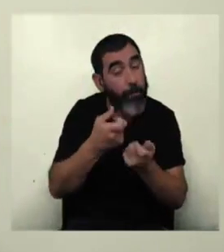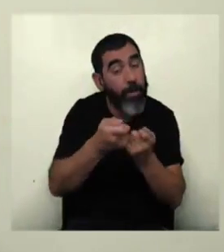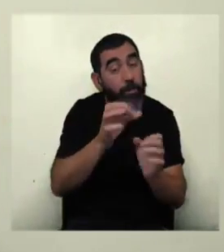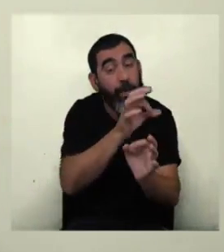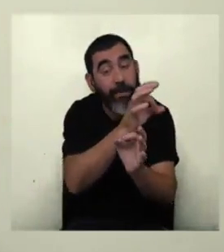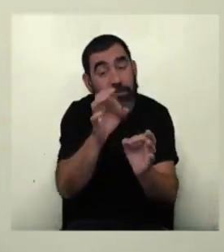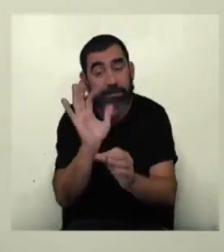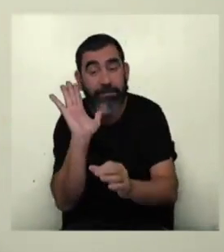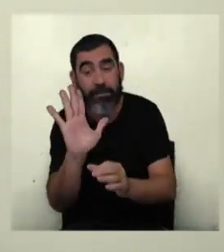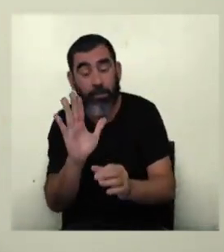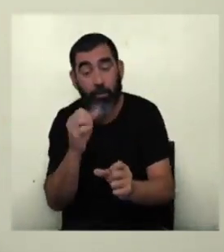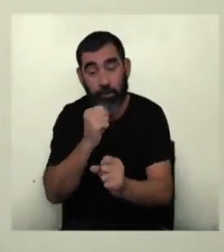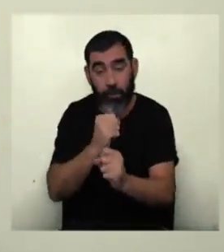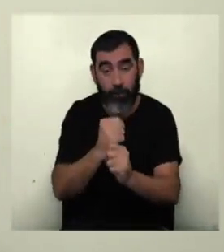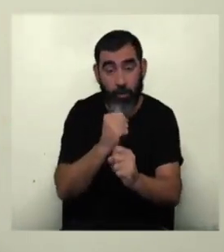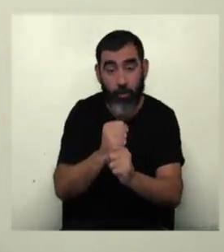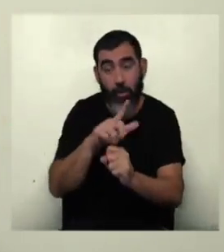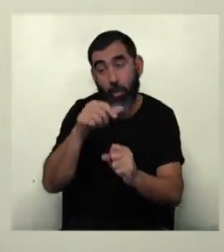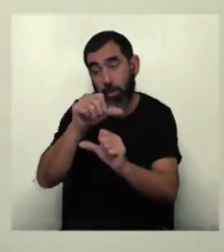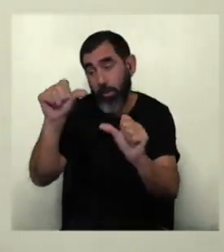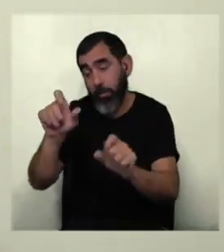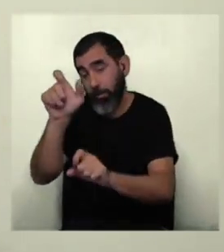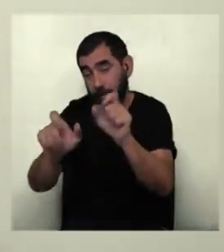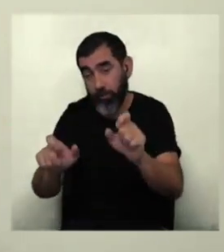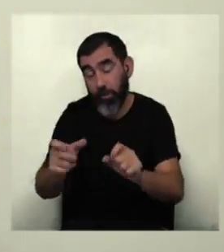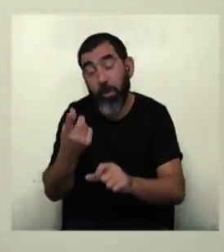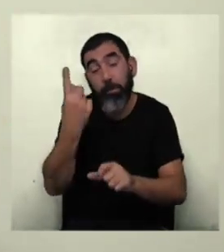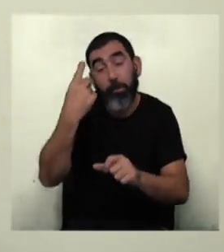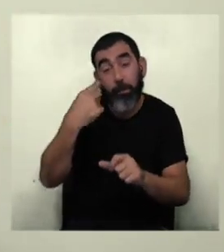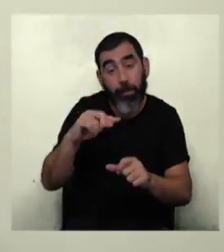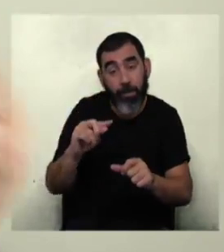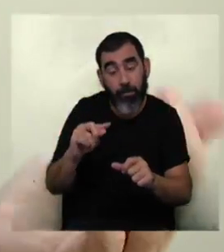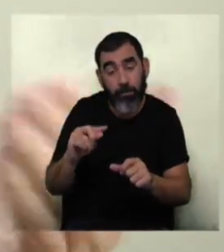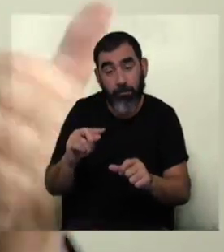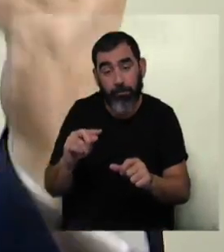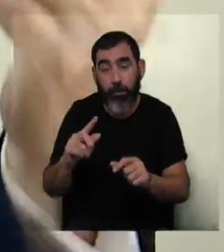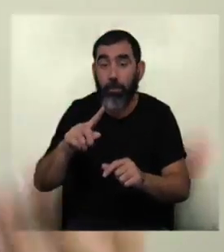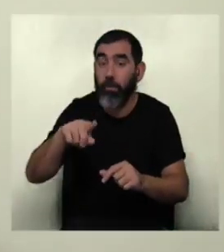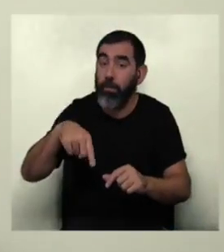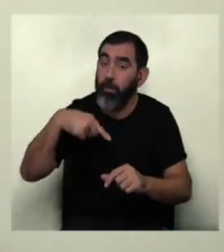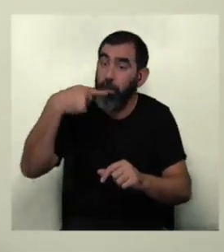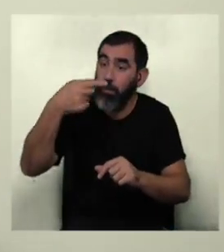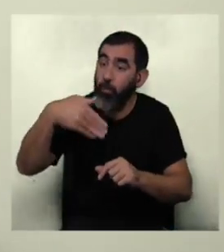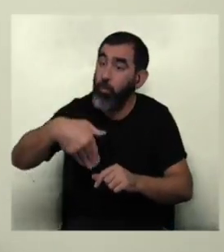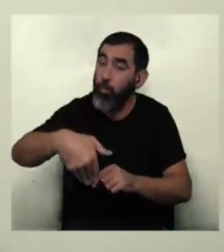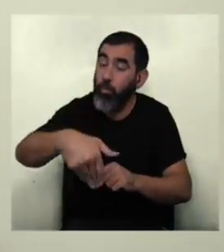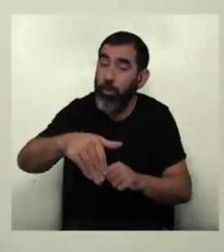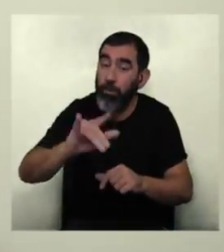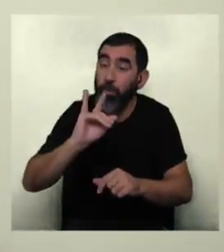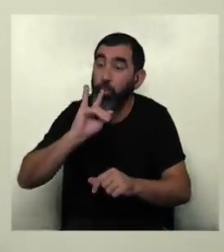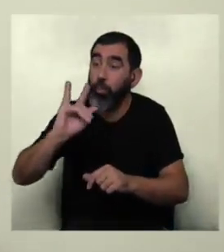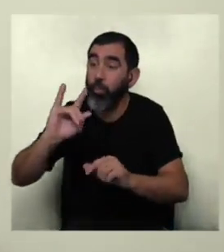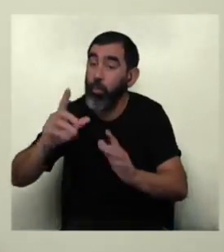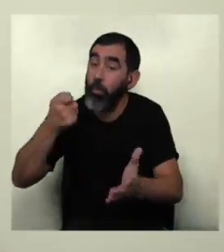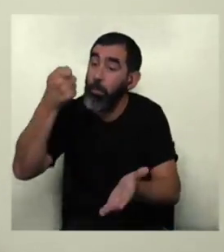la cuenta, tanto con los trabajadores como con los accionistas, pero después, de ahí en adelante, a lo que